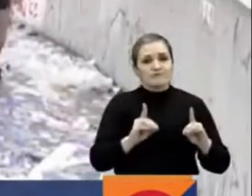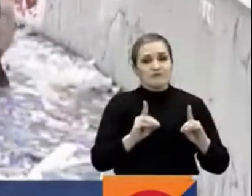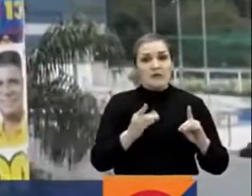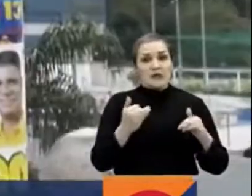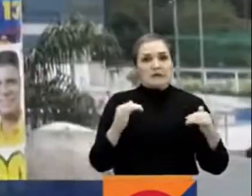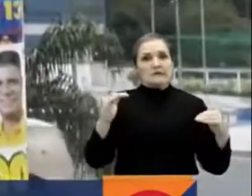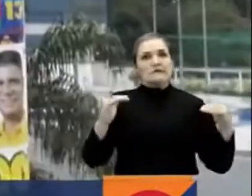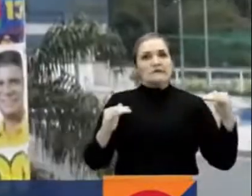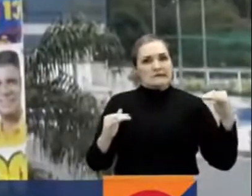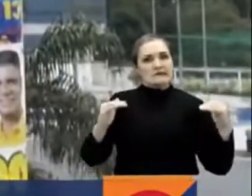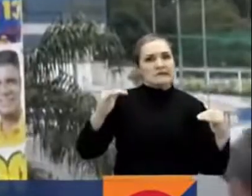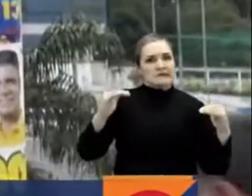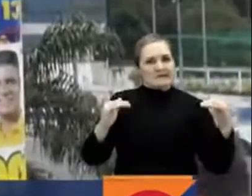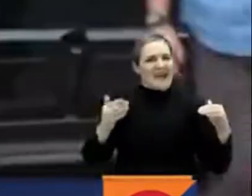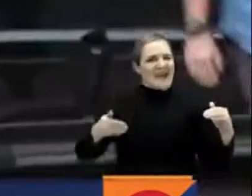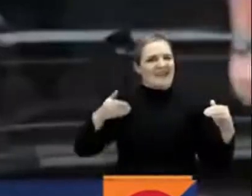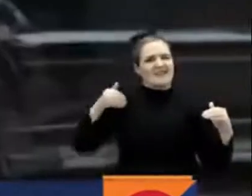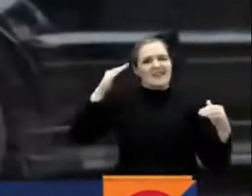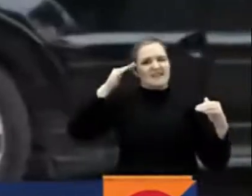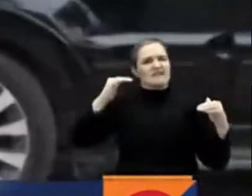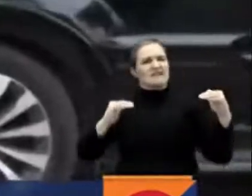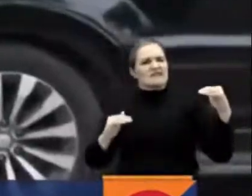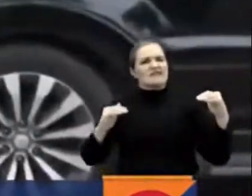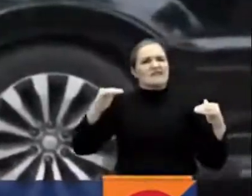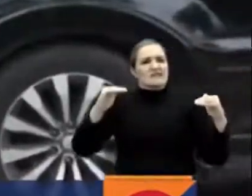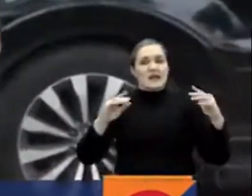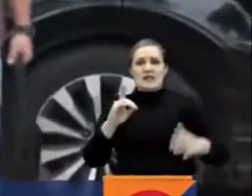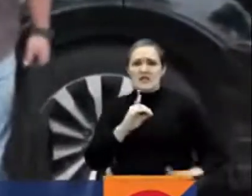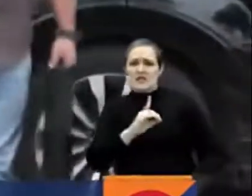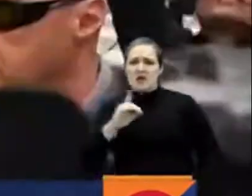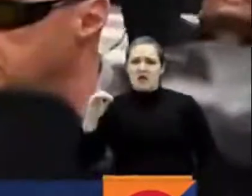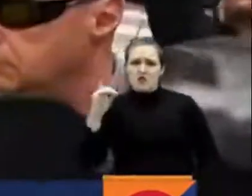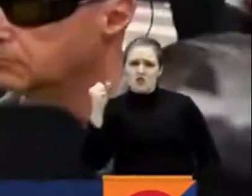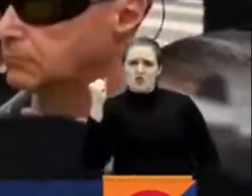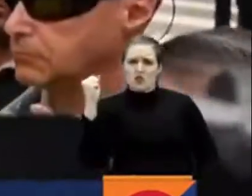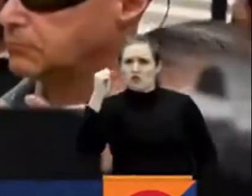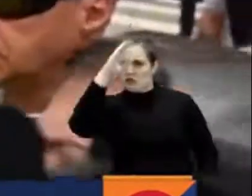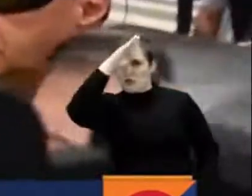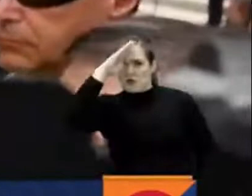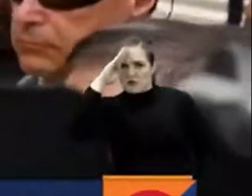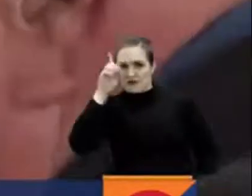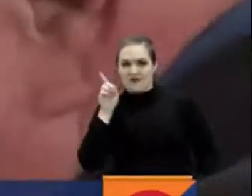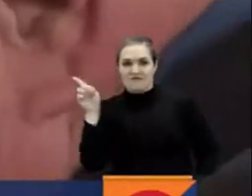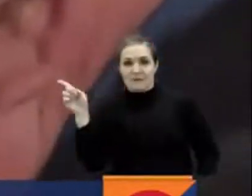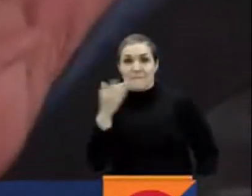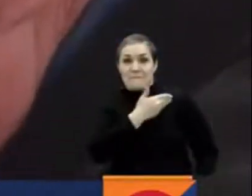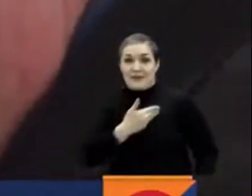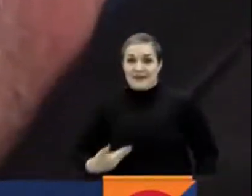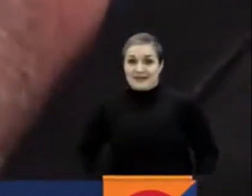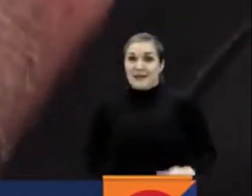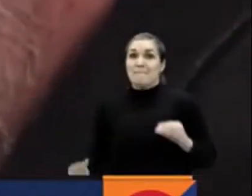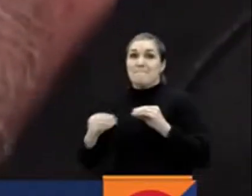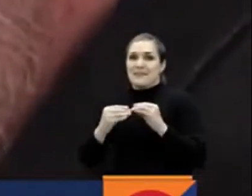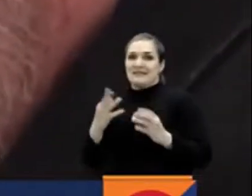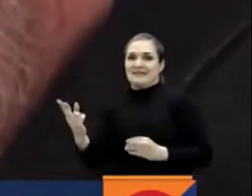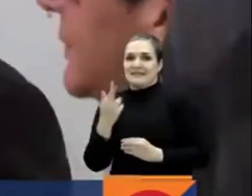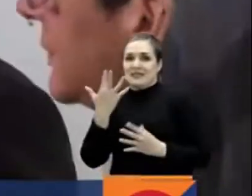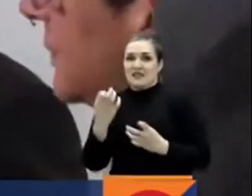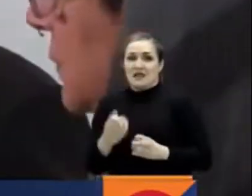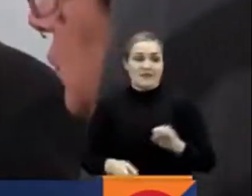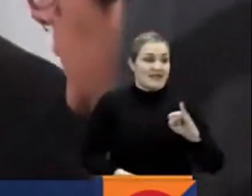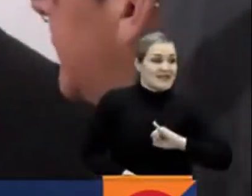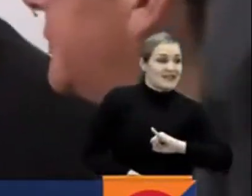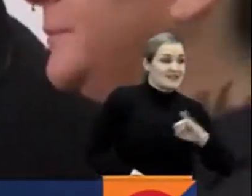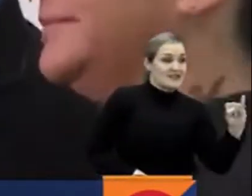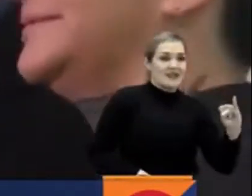a cara electoral se tornase reñido. De ultraderecha, la esquina de Bolsonaro, el presidente candidato, versus la izquierda encarnada en